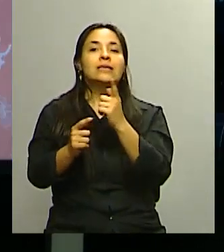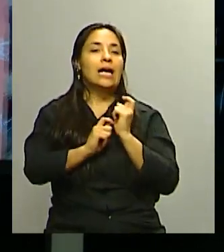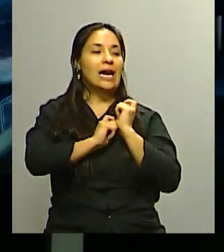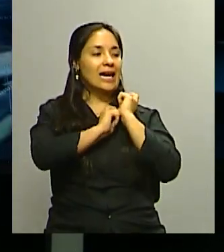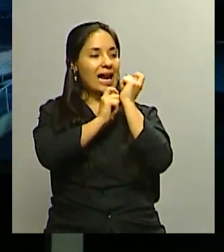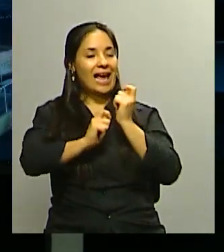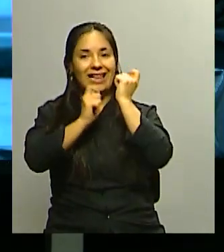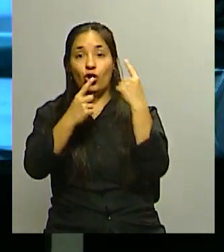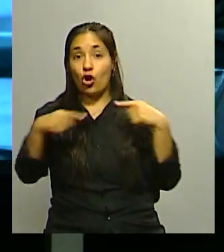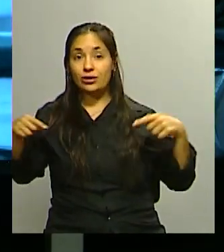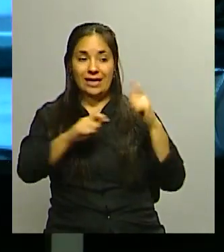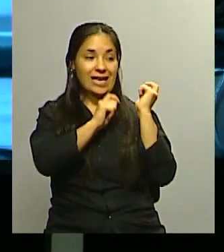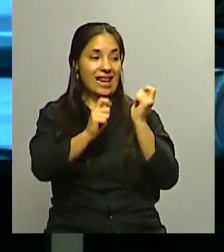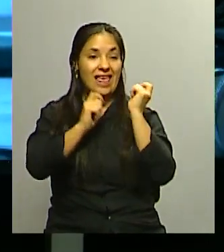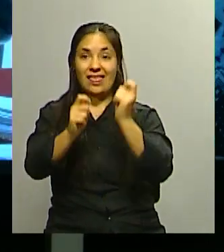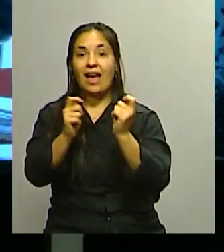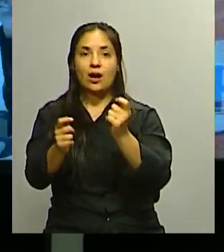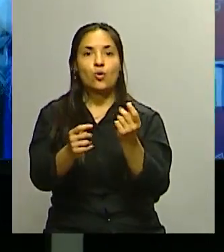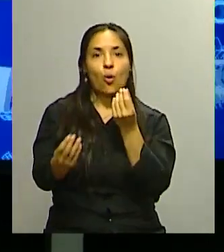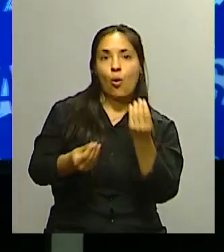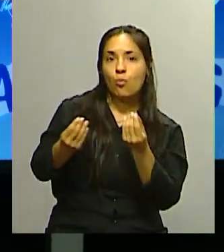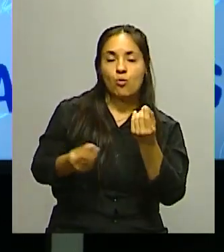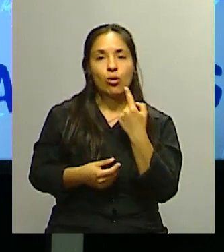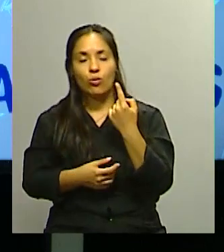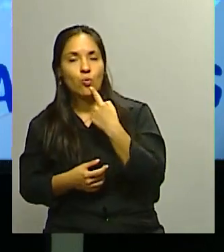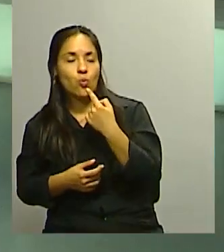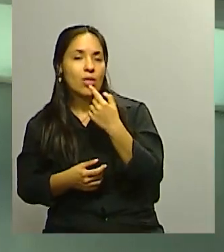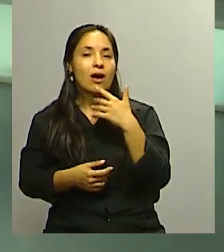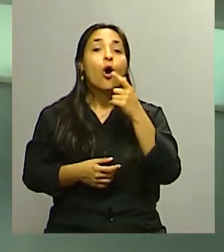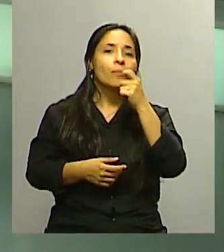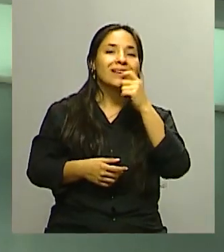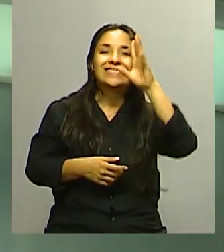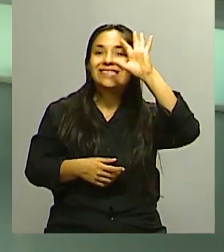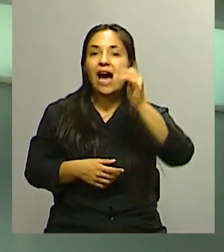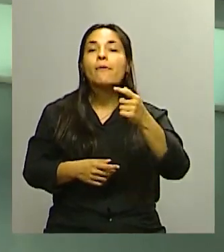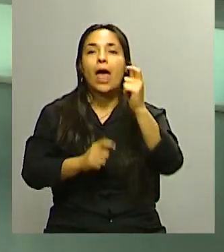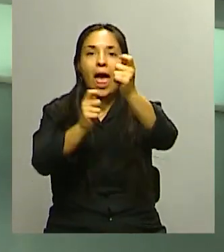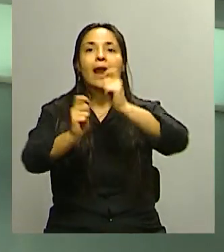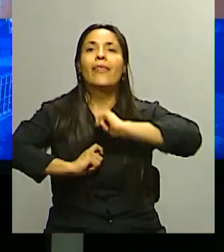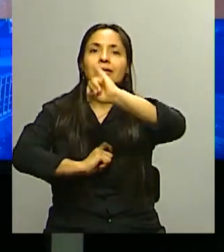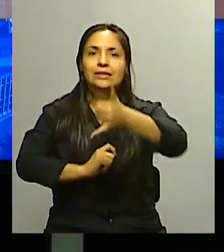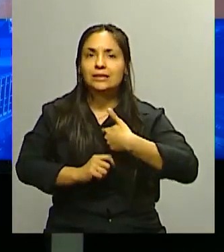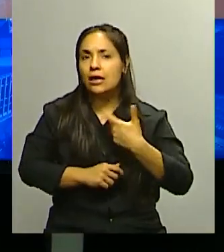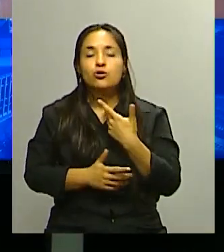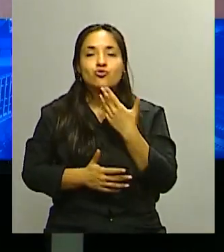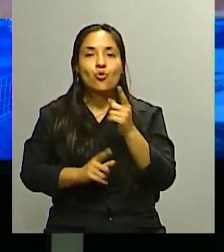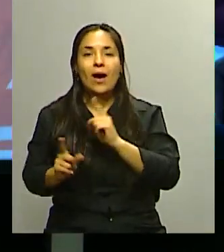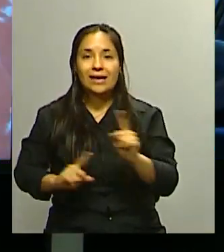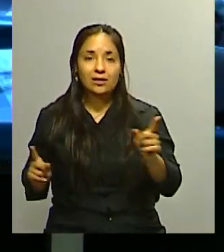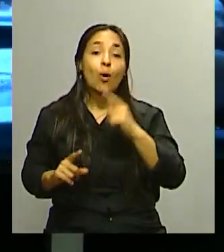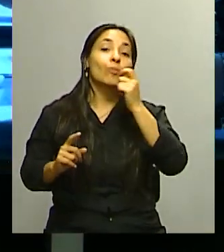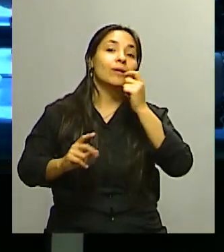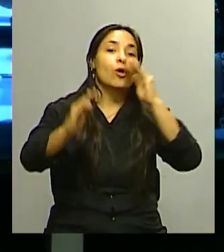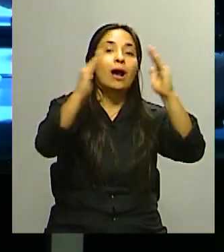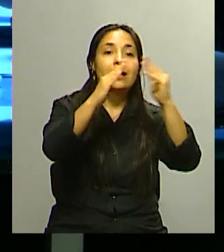personas si tienen que heredar o no, o a veces vienen convencidos de que heredan y no es el caso. Mismo cuando han comprado un